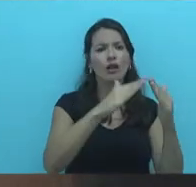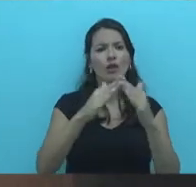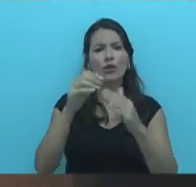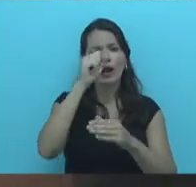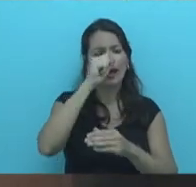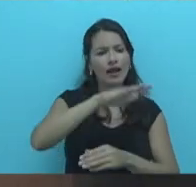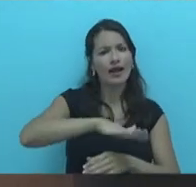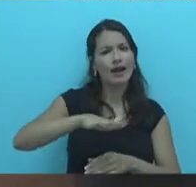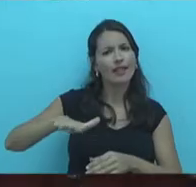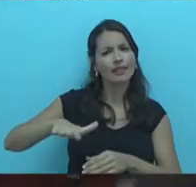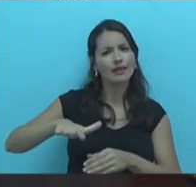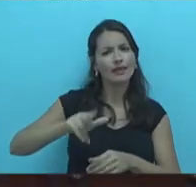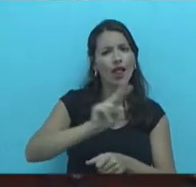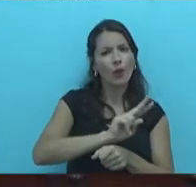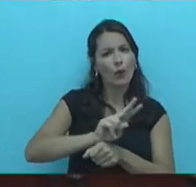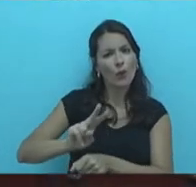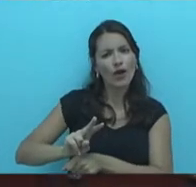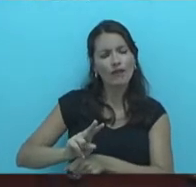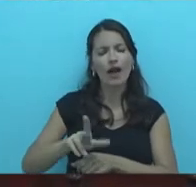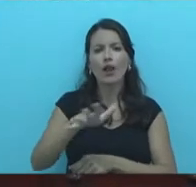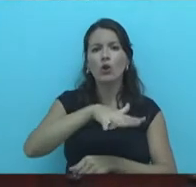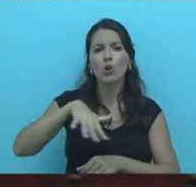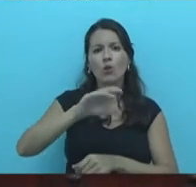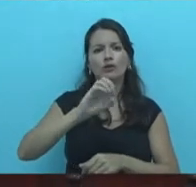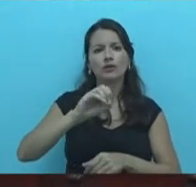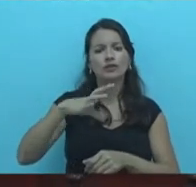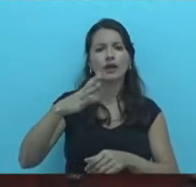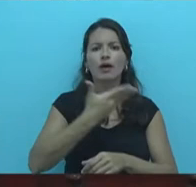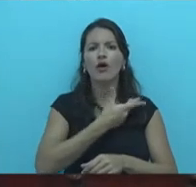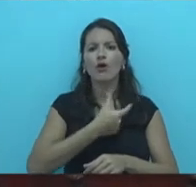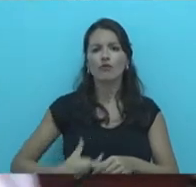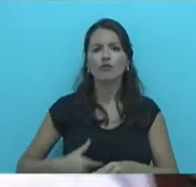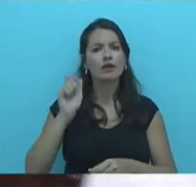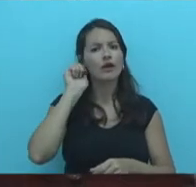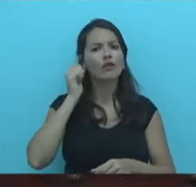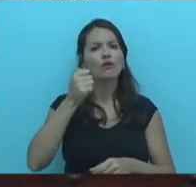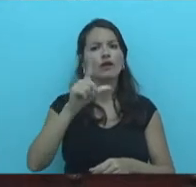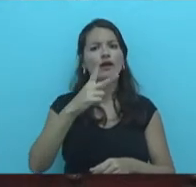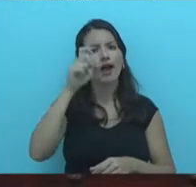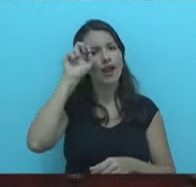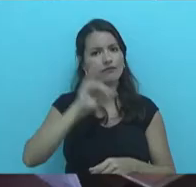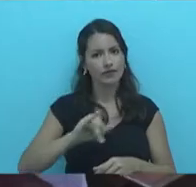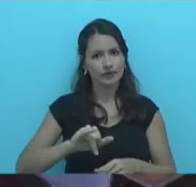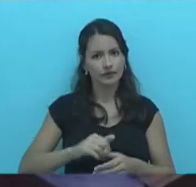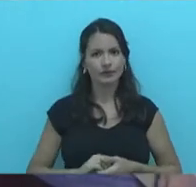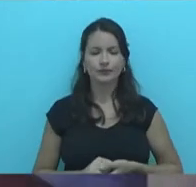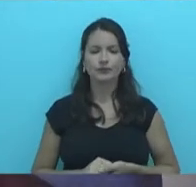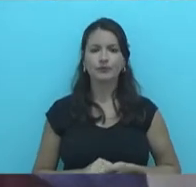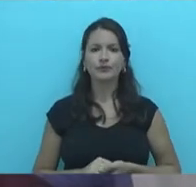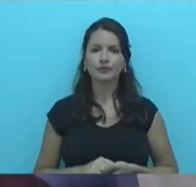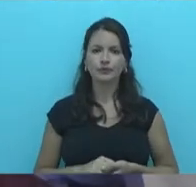Gálvez. Bien. Diputado Caballero, tiene usted la palabra. Sí, señor presidente, para ingresar un